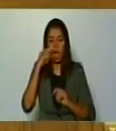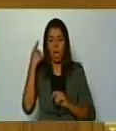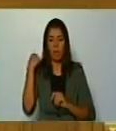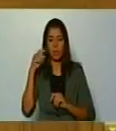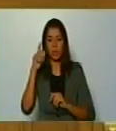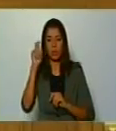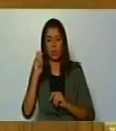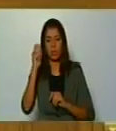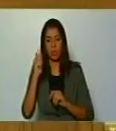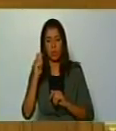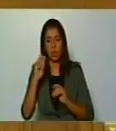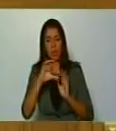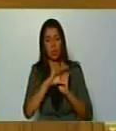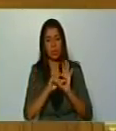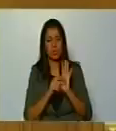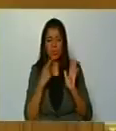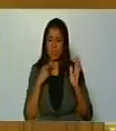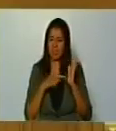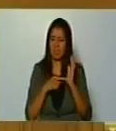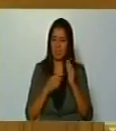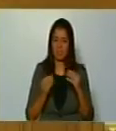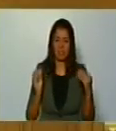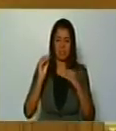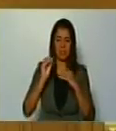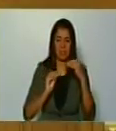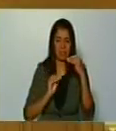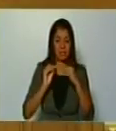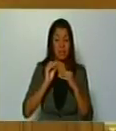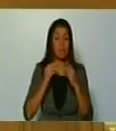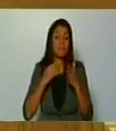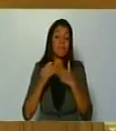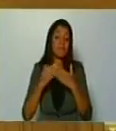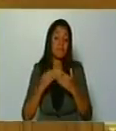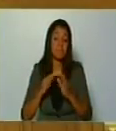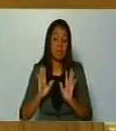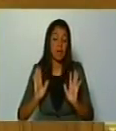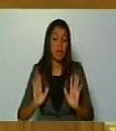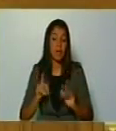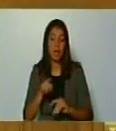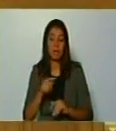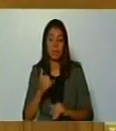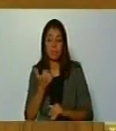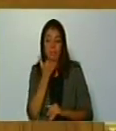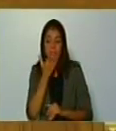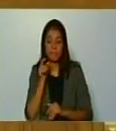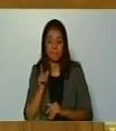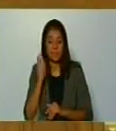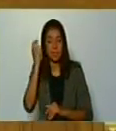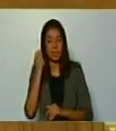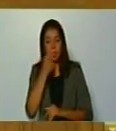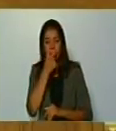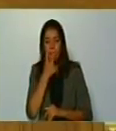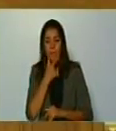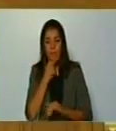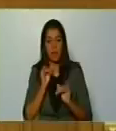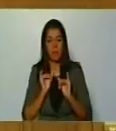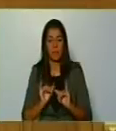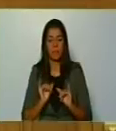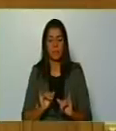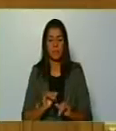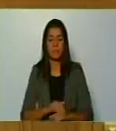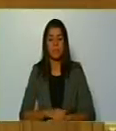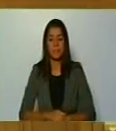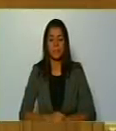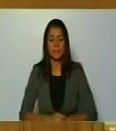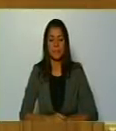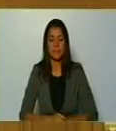este artículo no es para eso, pero bueno, se le ha dado el uso indebido al mismo una y otra vez, prácticamente desde que se